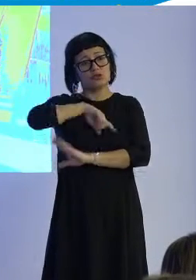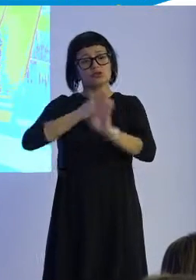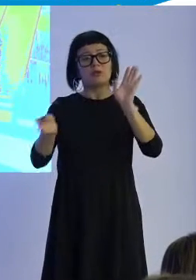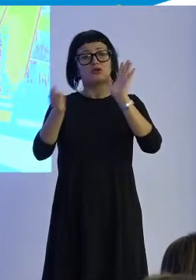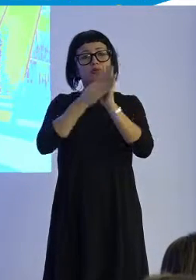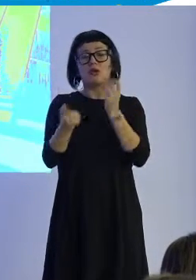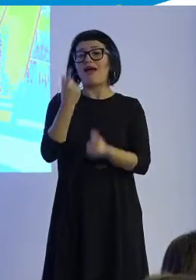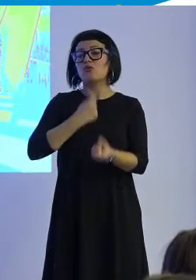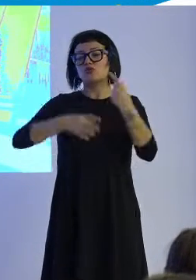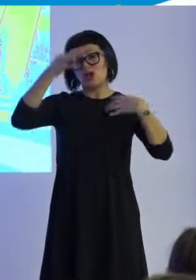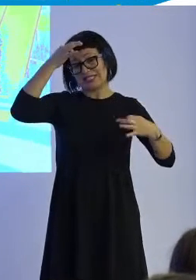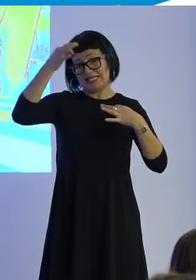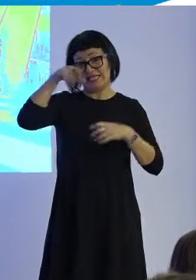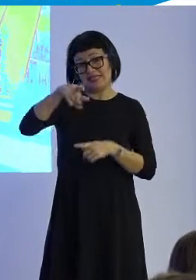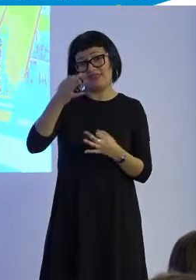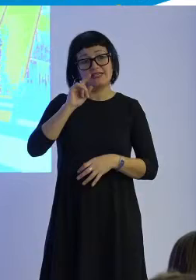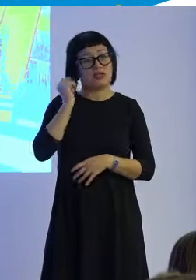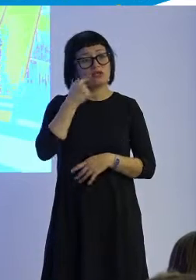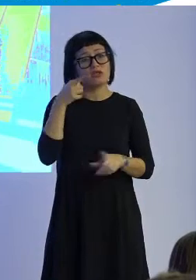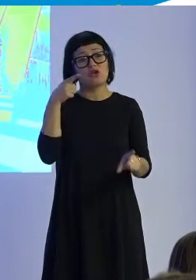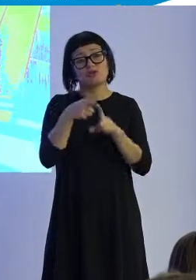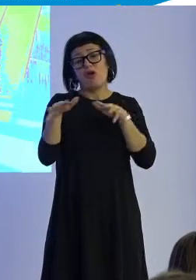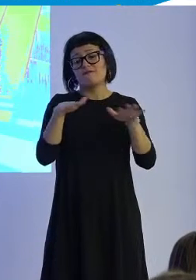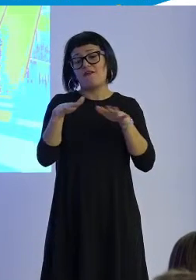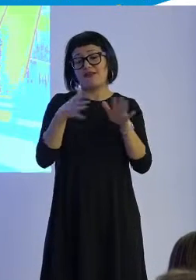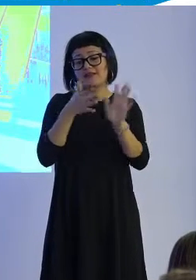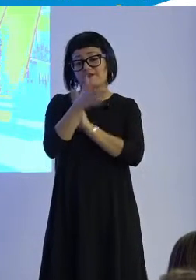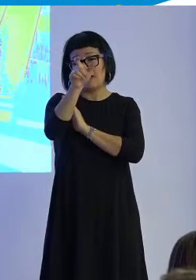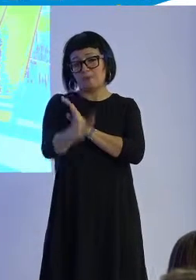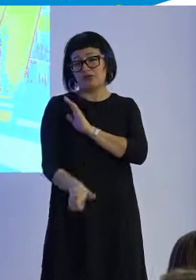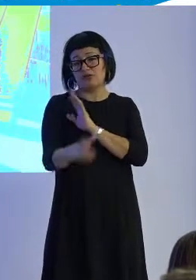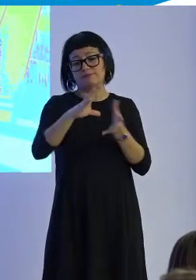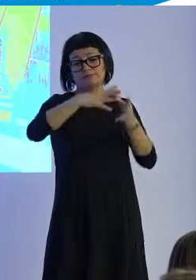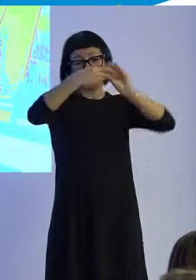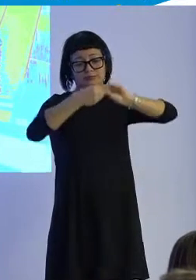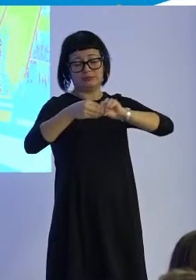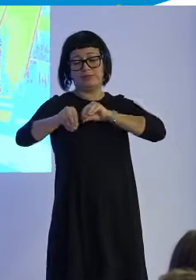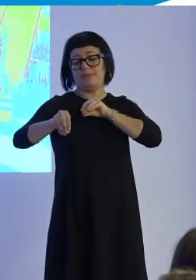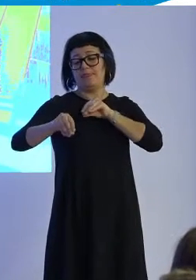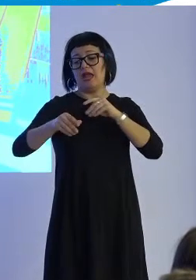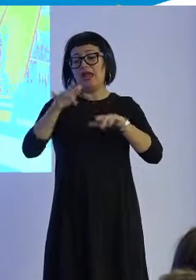algunos detalles que hay que tener en cuenta. En la movilidad, sobre todo, la personalización del user interface. O sea,